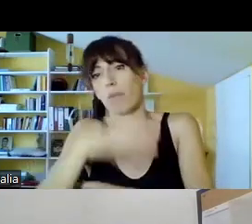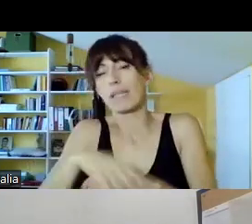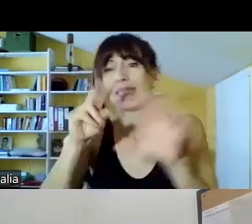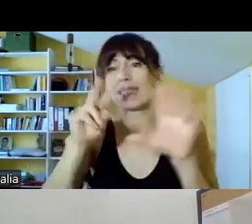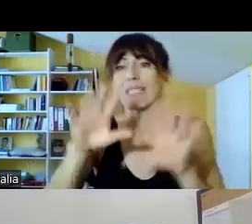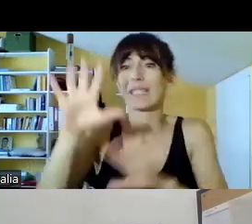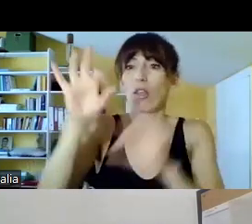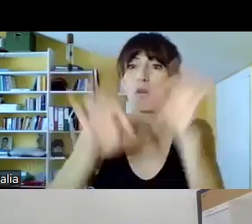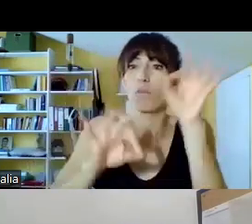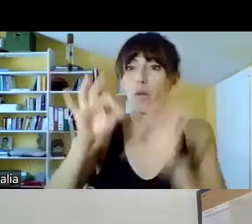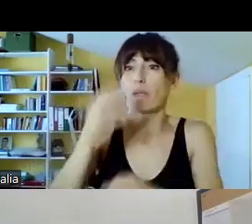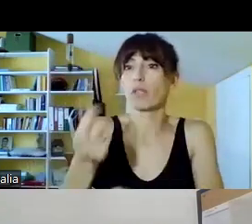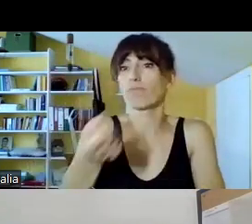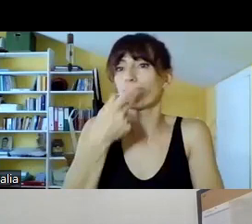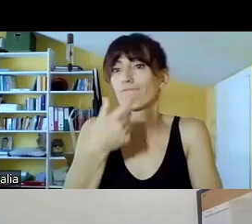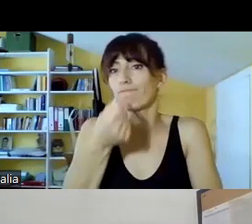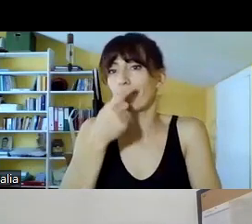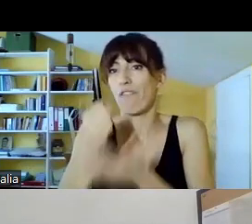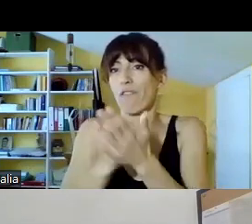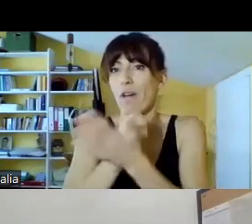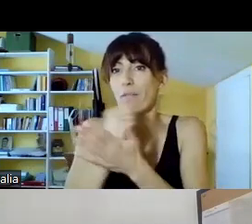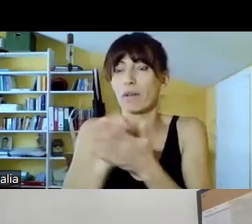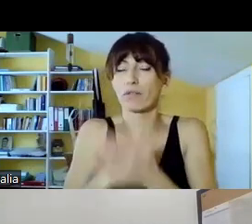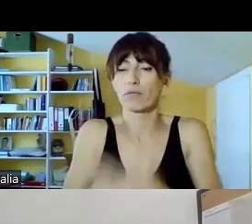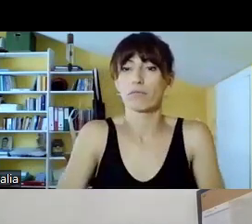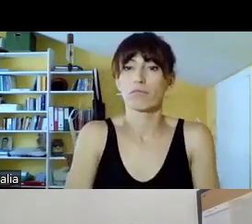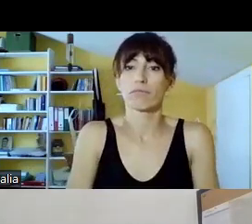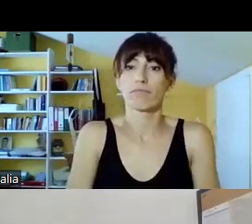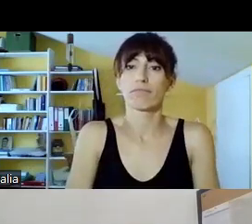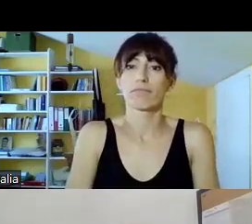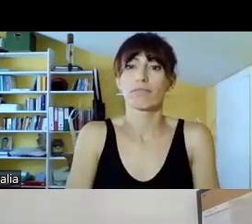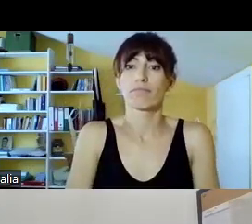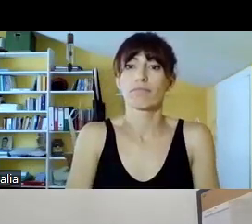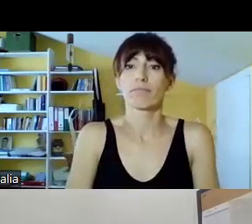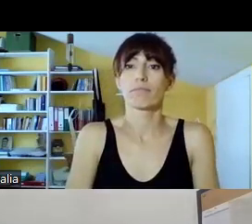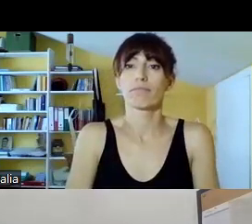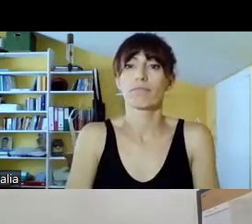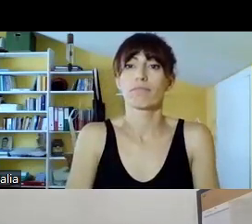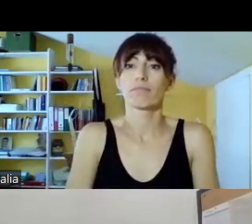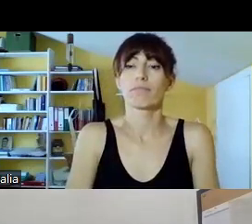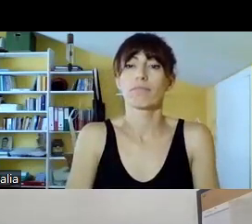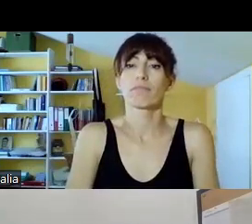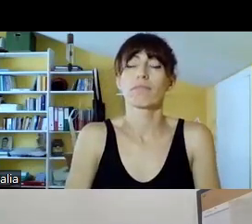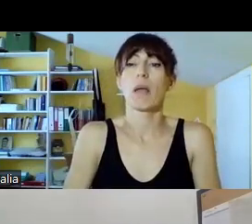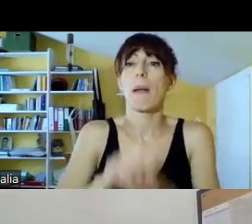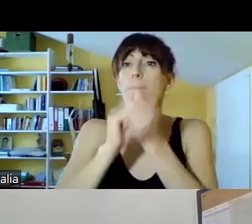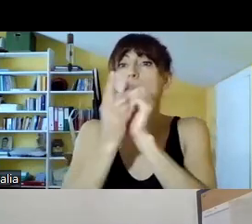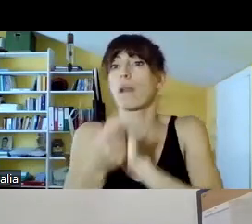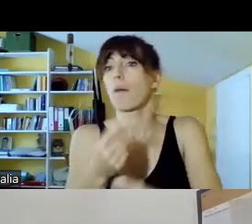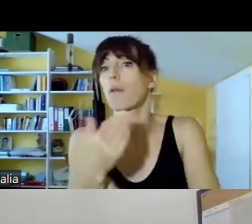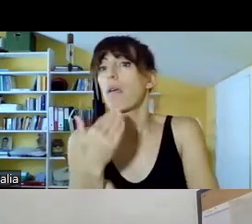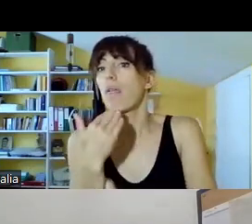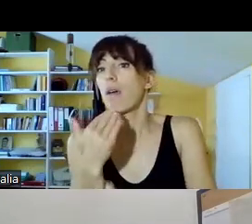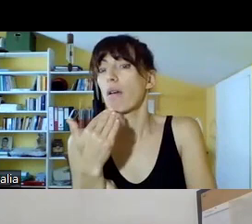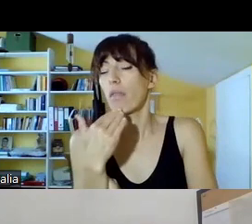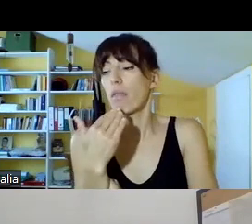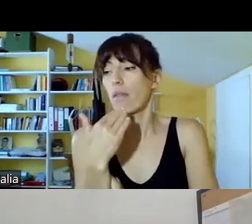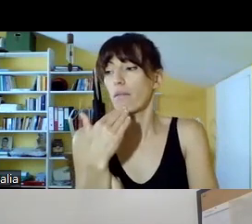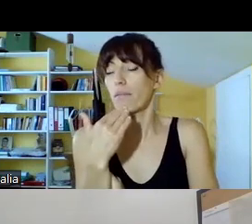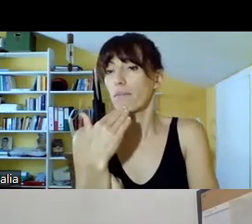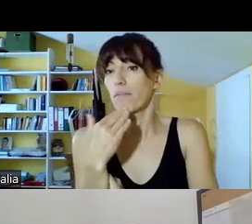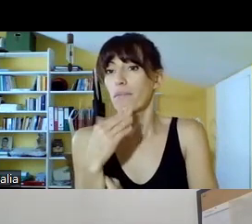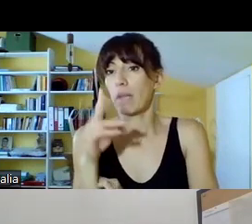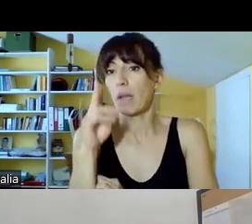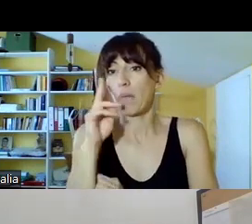les prescriba un psicofármaco. La variable edad se eligió como variable de ajuste, ya que la edad